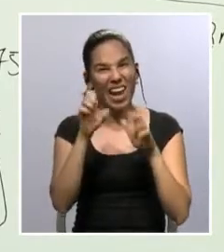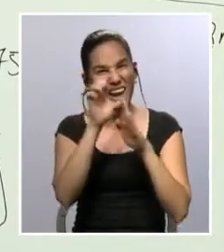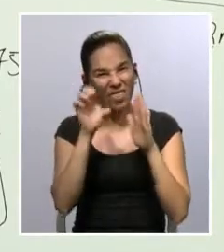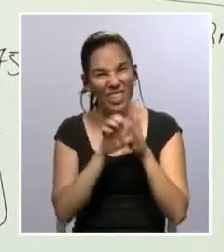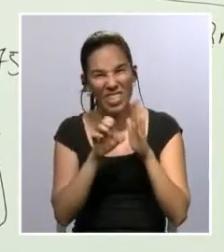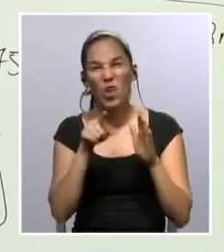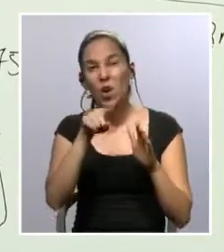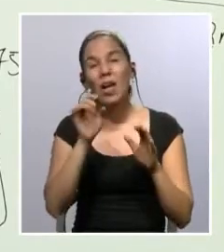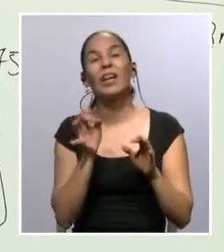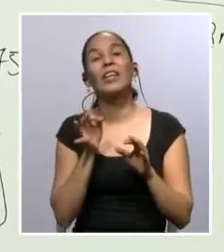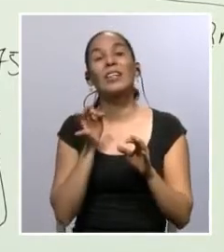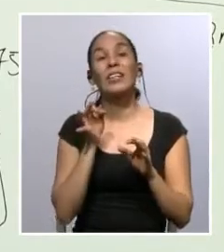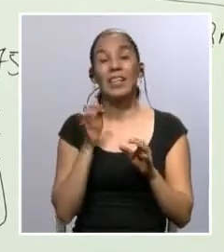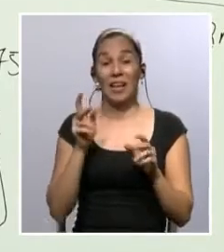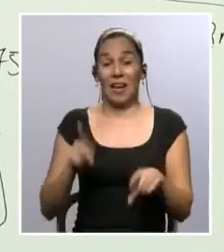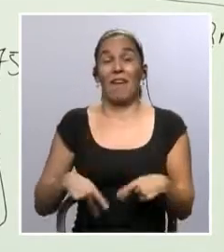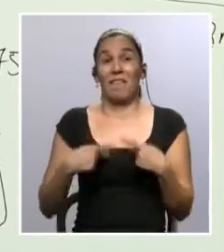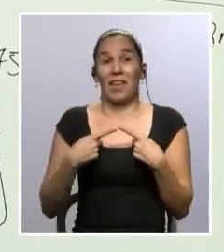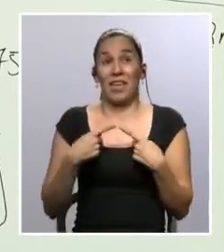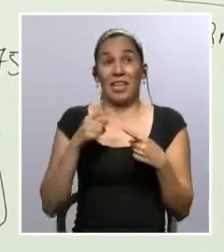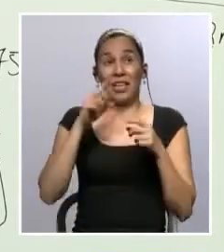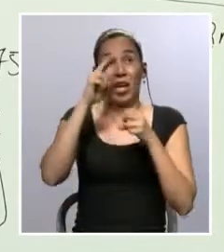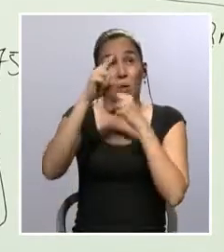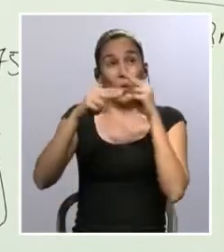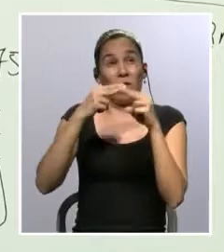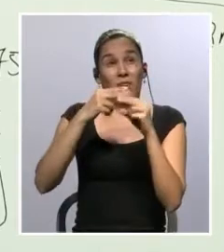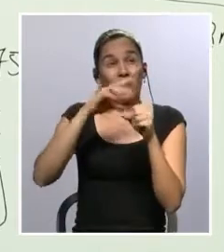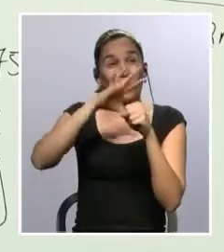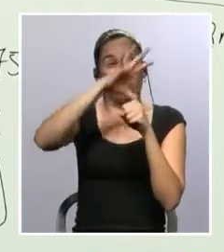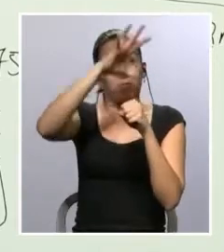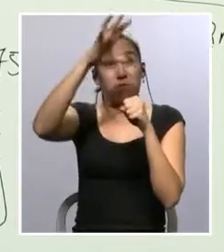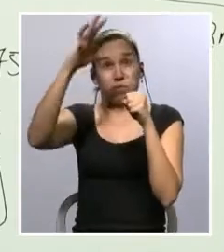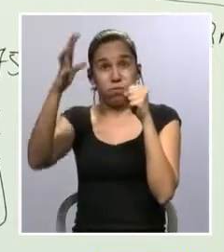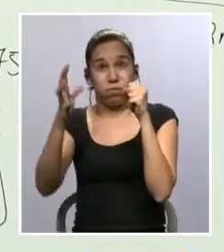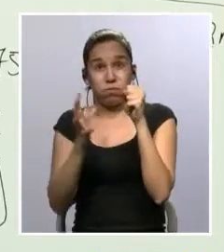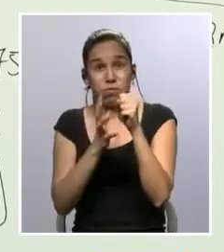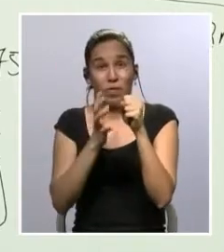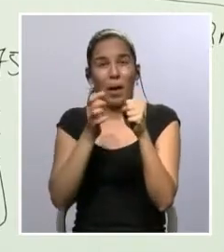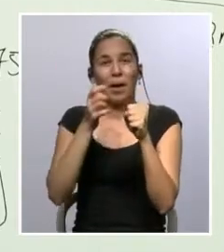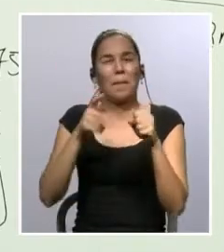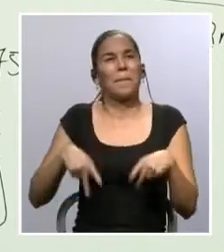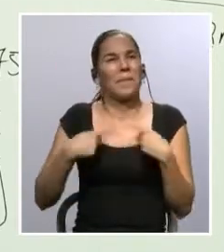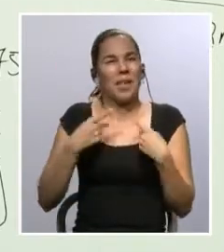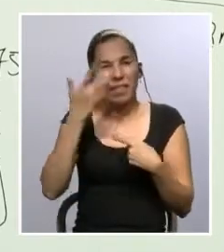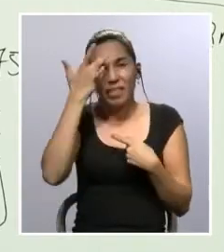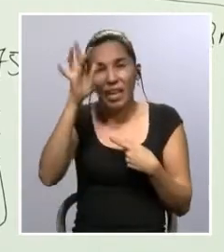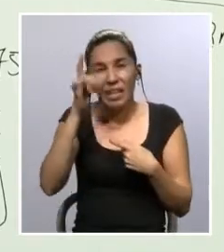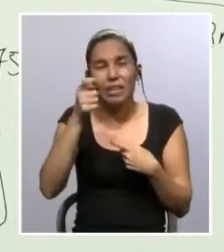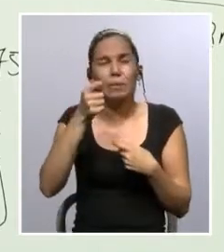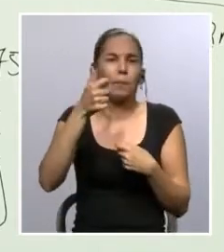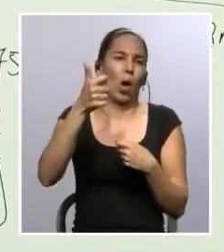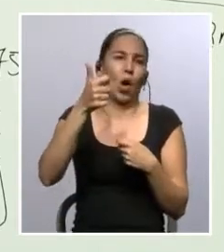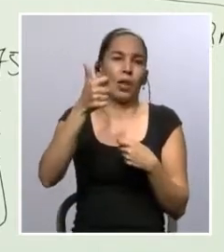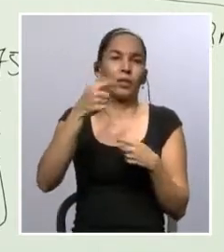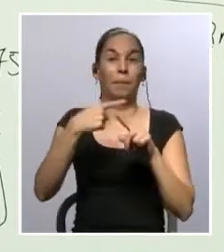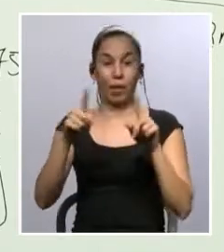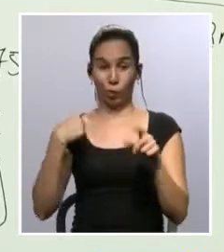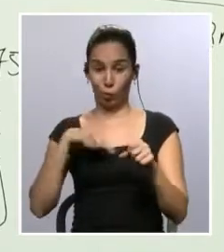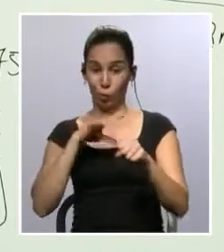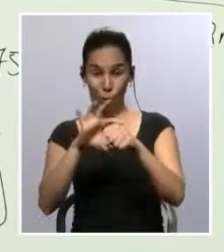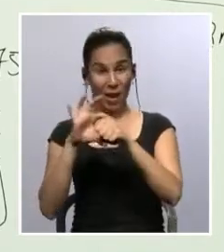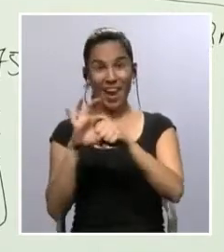es que la cantidad de vida inteligente en el universo es muy escasa. Por eso somos privilegiados en esta